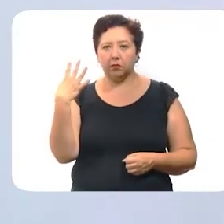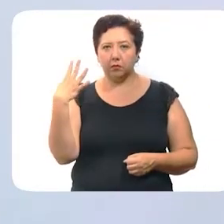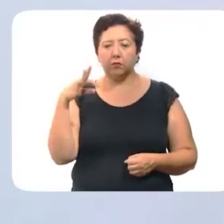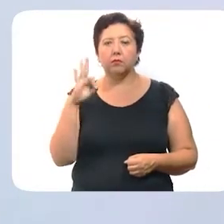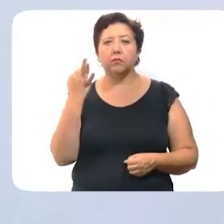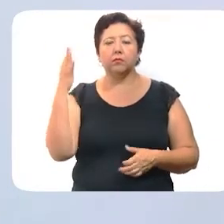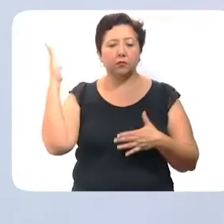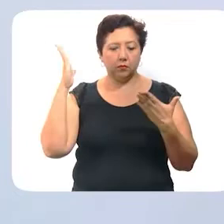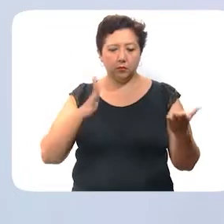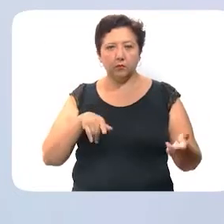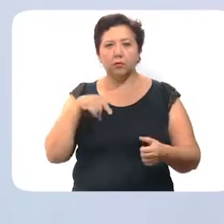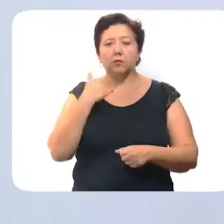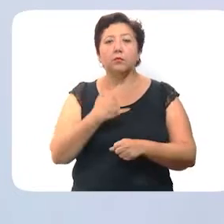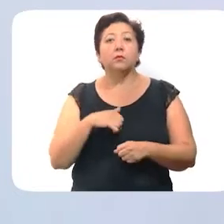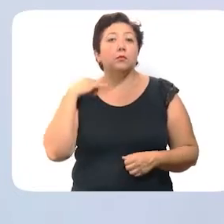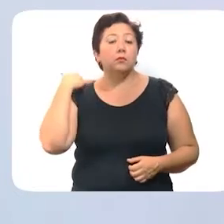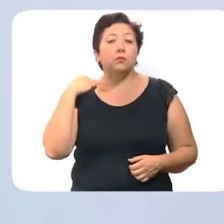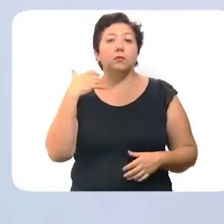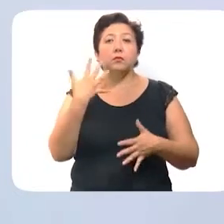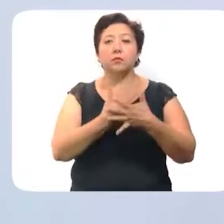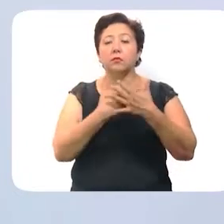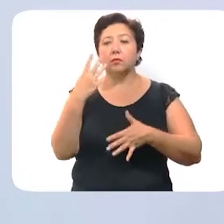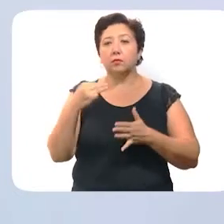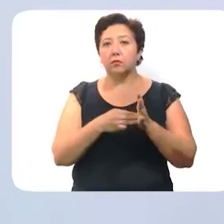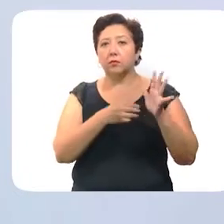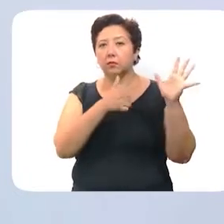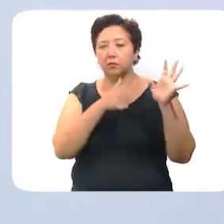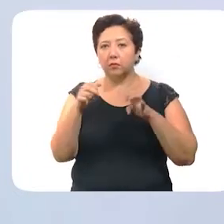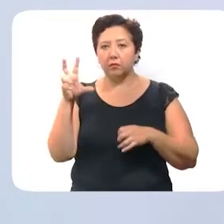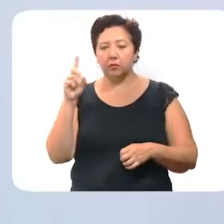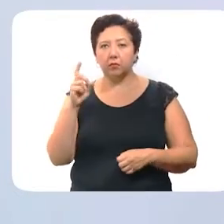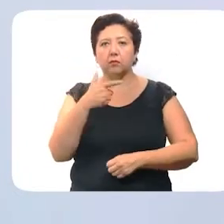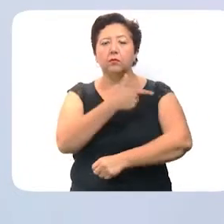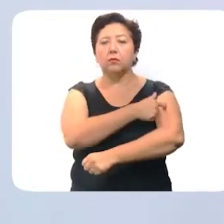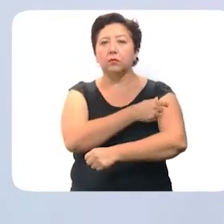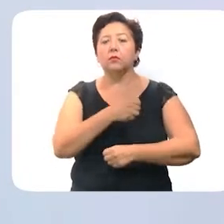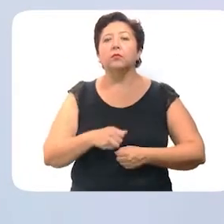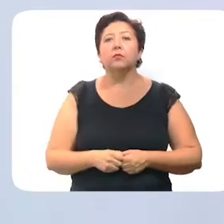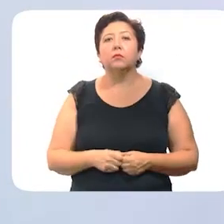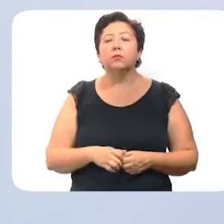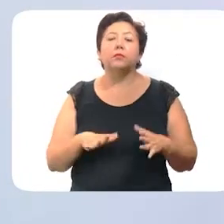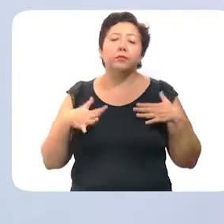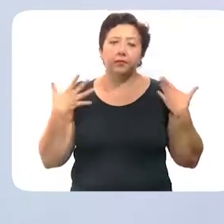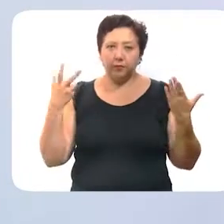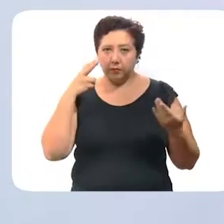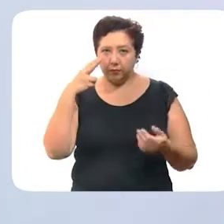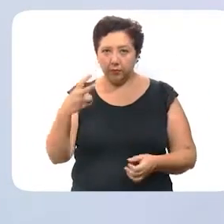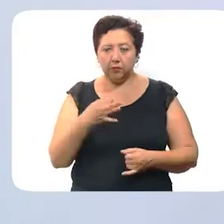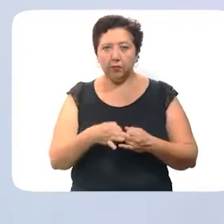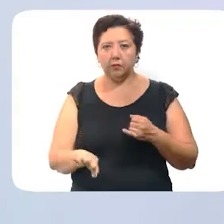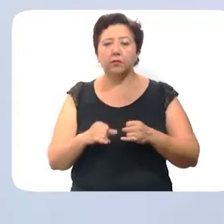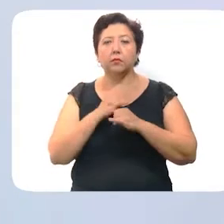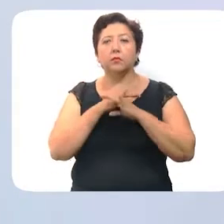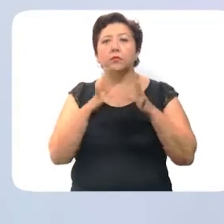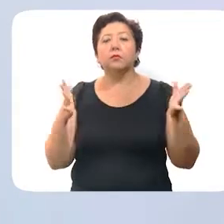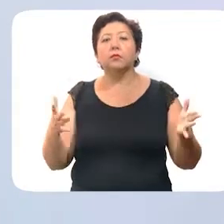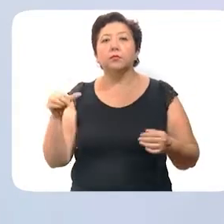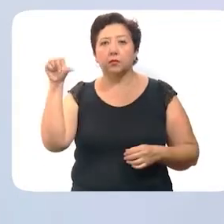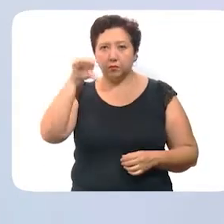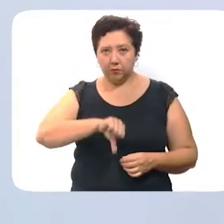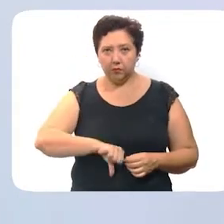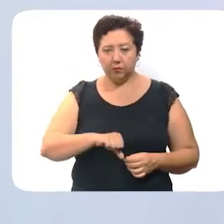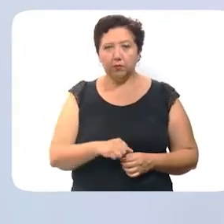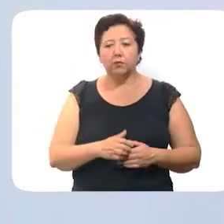febrero llegaron a Yucatán 15.630 dosis de vacunas contra el coronavirus. Según consta en el último corte realizado